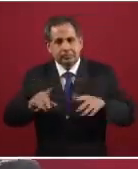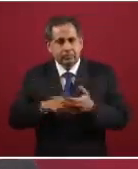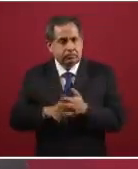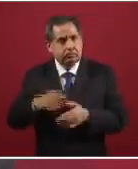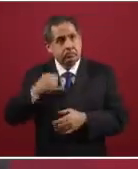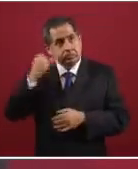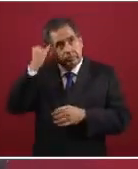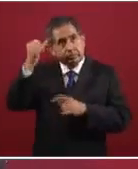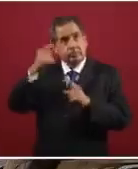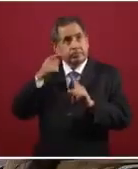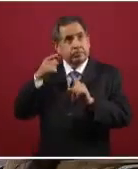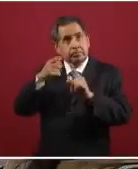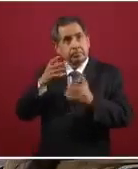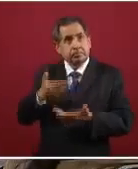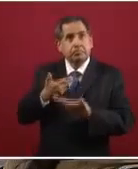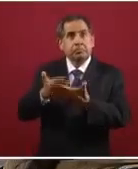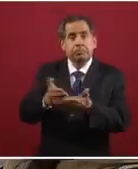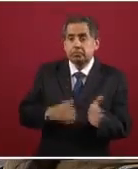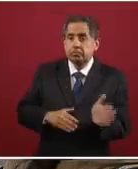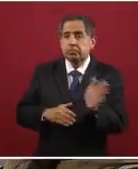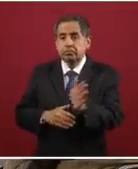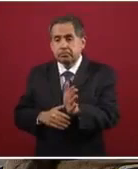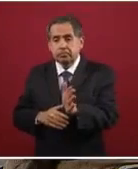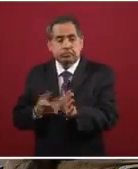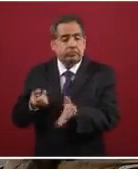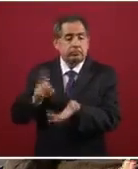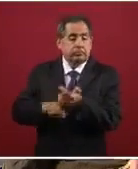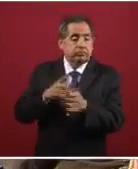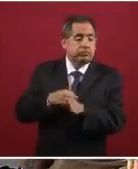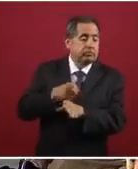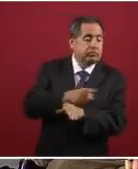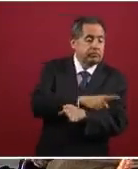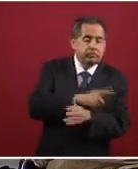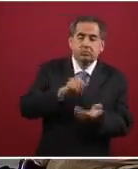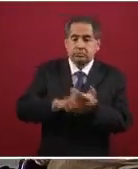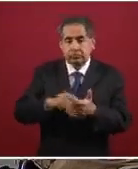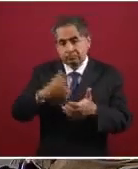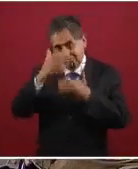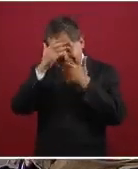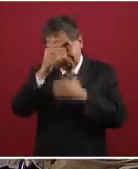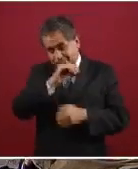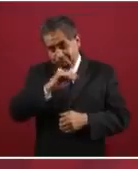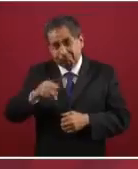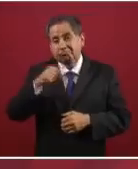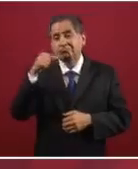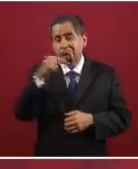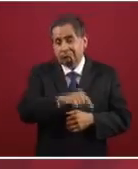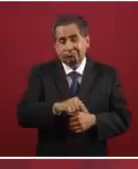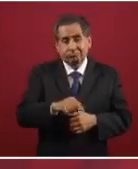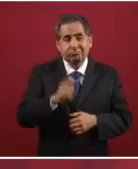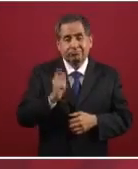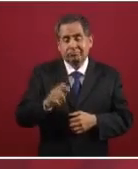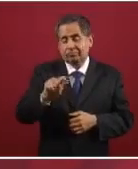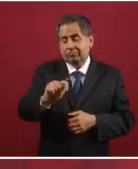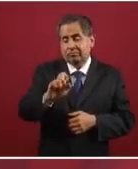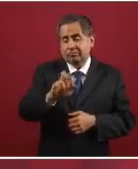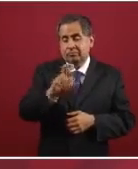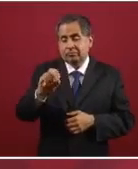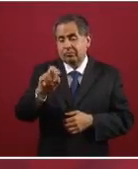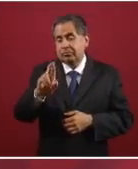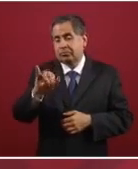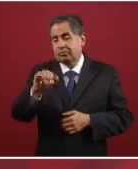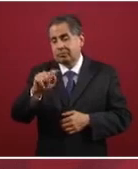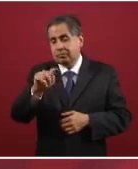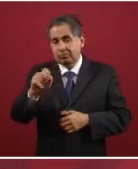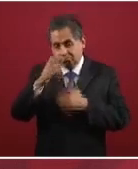proponemos. Por consiguiente, debe ser reconocido, asumido como un acto de terrorismo. Y